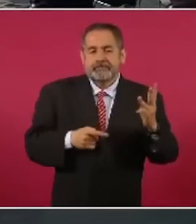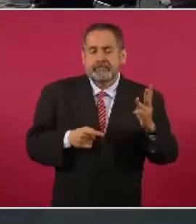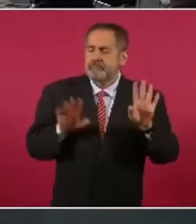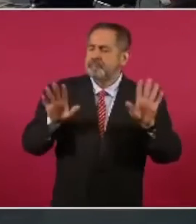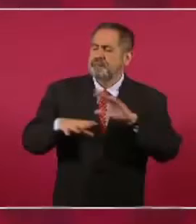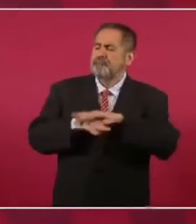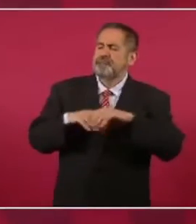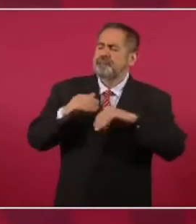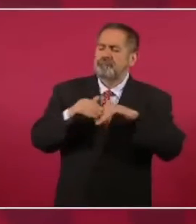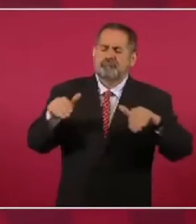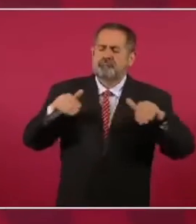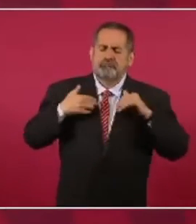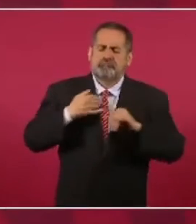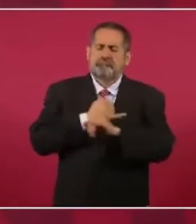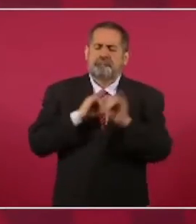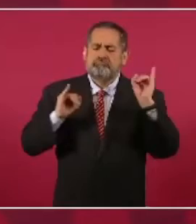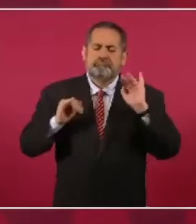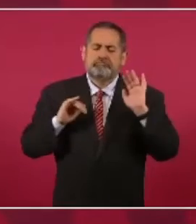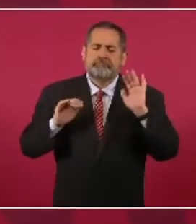independientes.